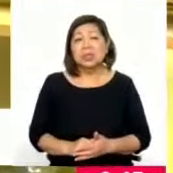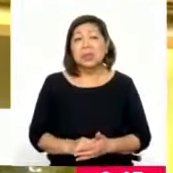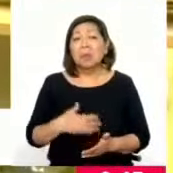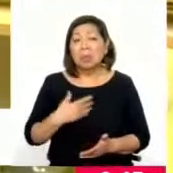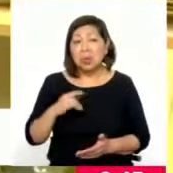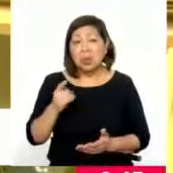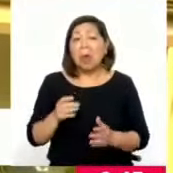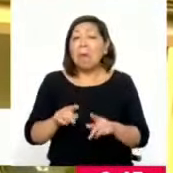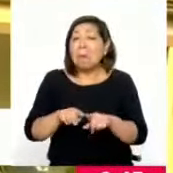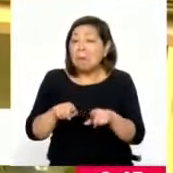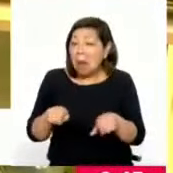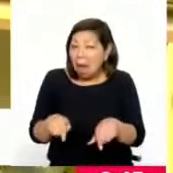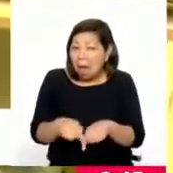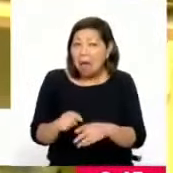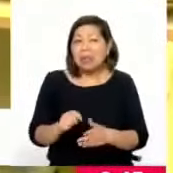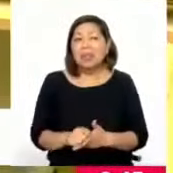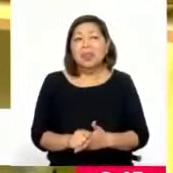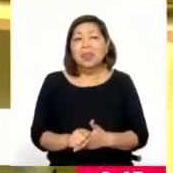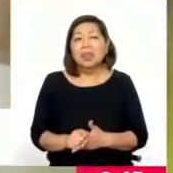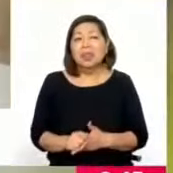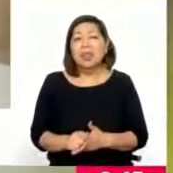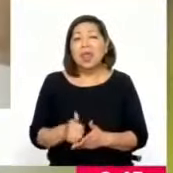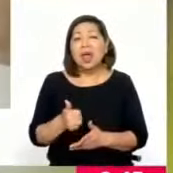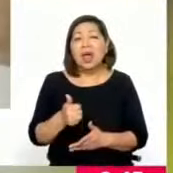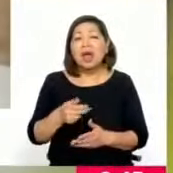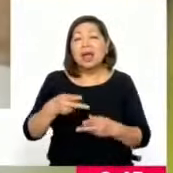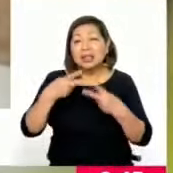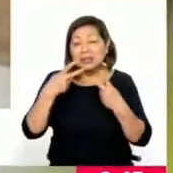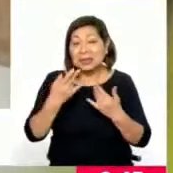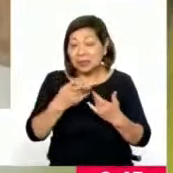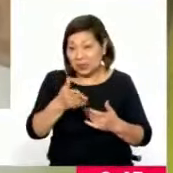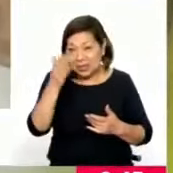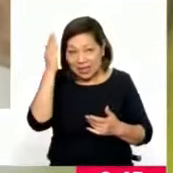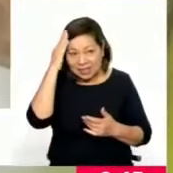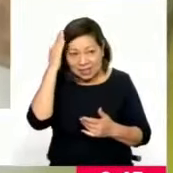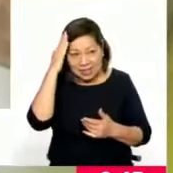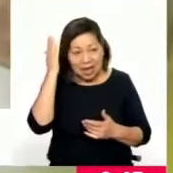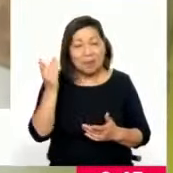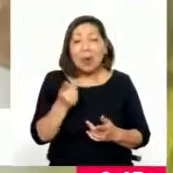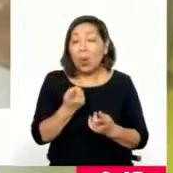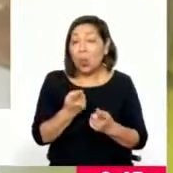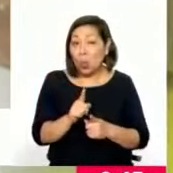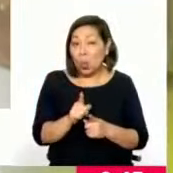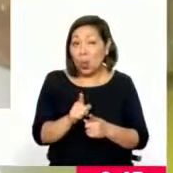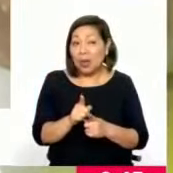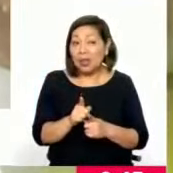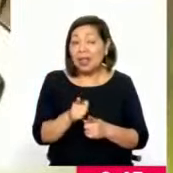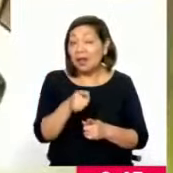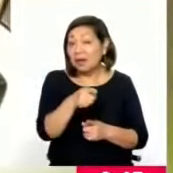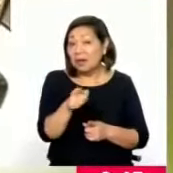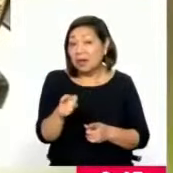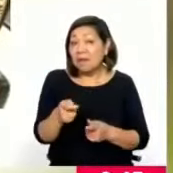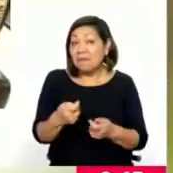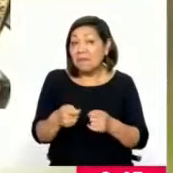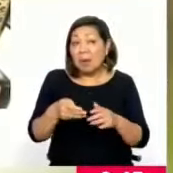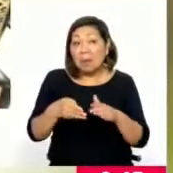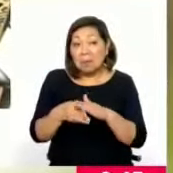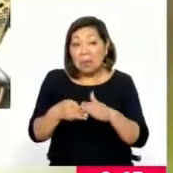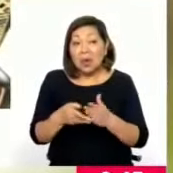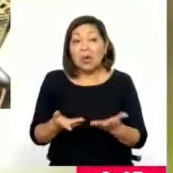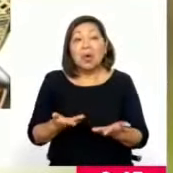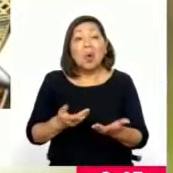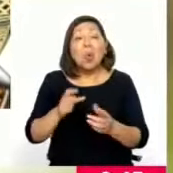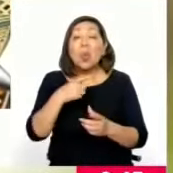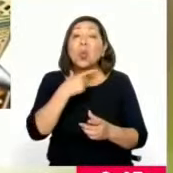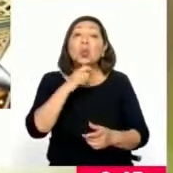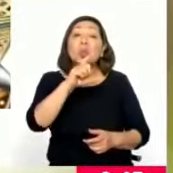se puede utilizar los platos típicos de Abajún. Ya lo sabe, no deje pasar esta ocasión para acceder a productos de